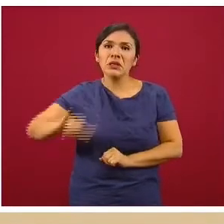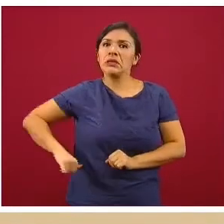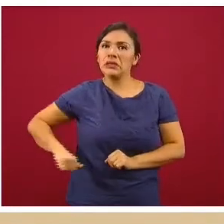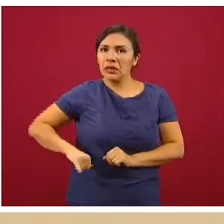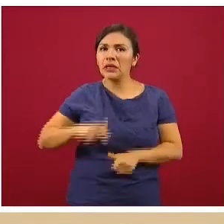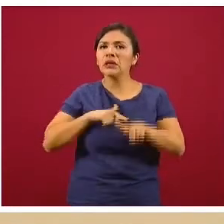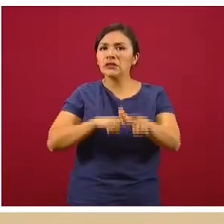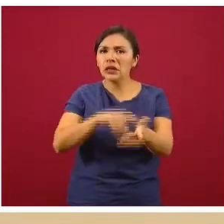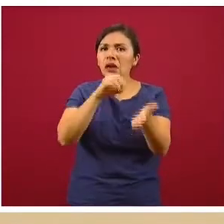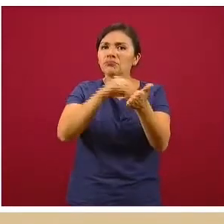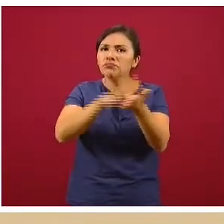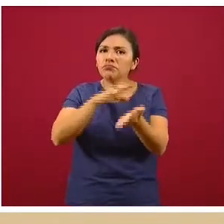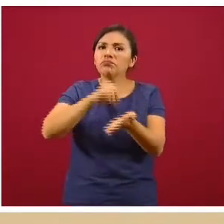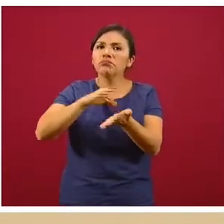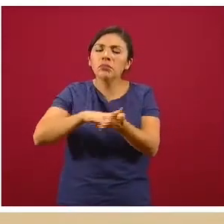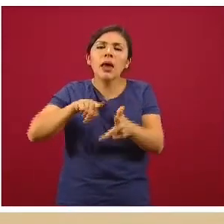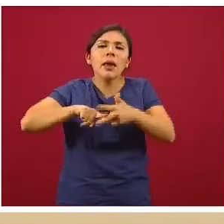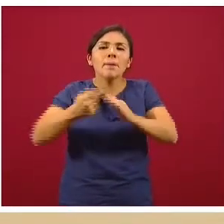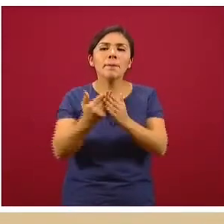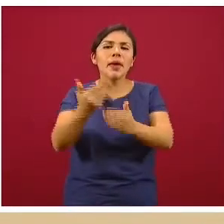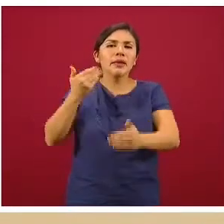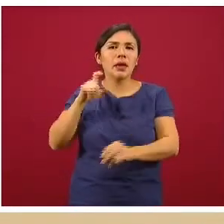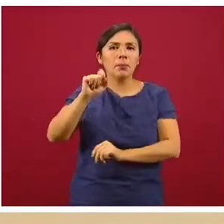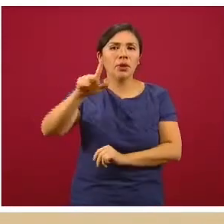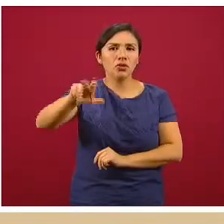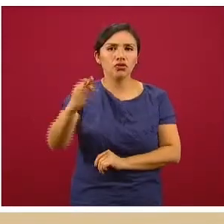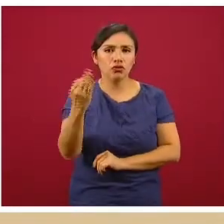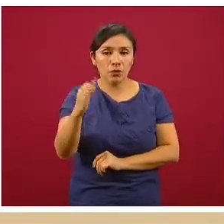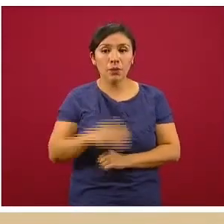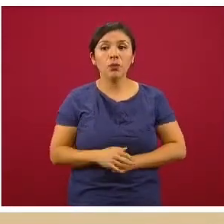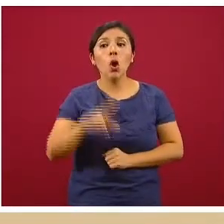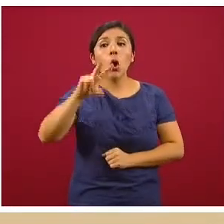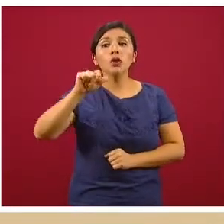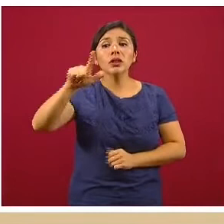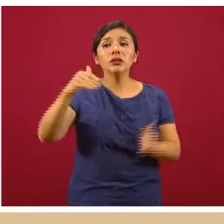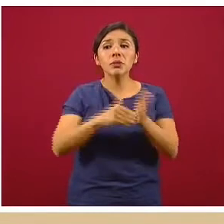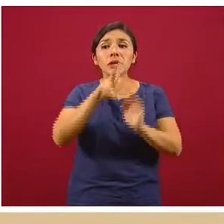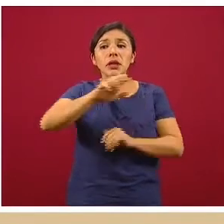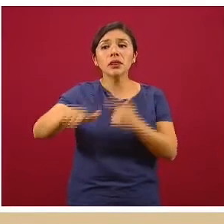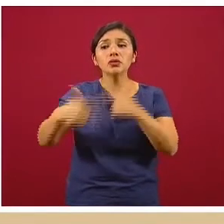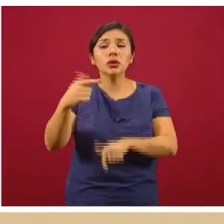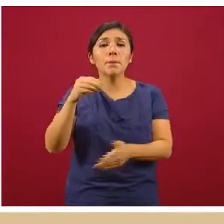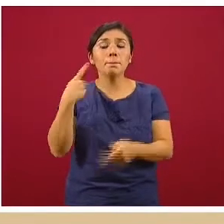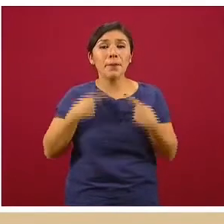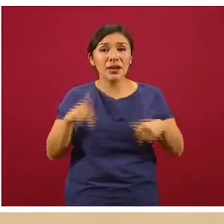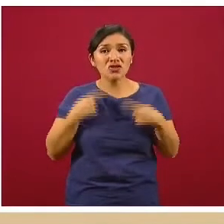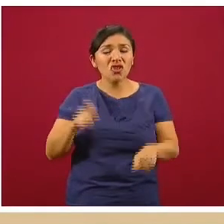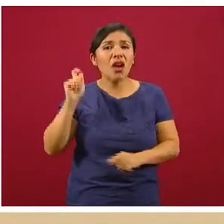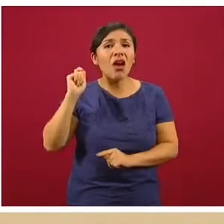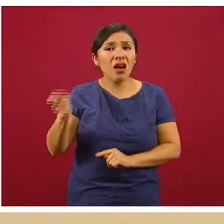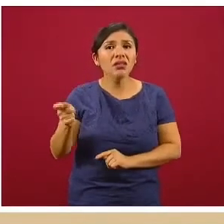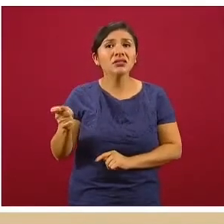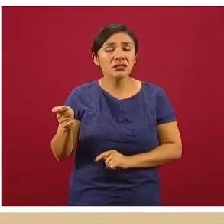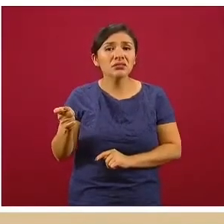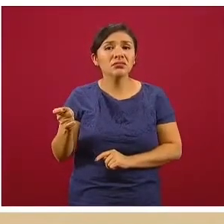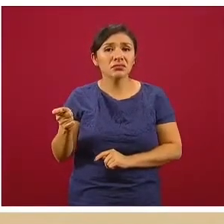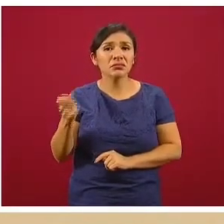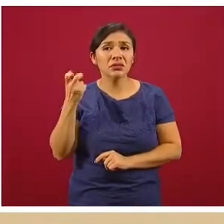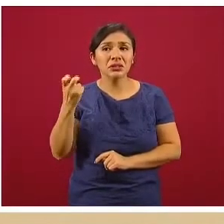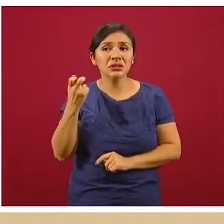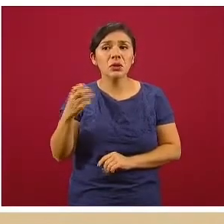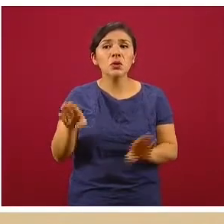interesa mantener el registro desde el inicio de la epidemia. 87.512 personas significa, en términos de la